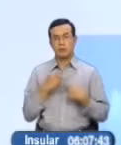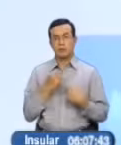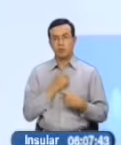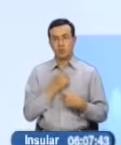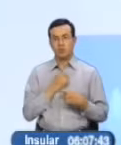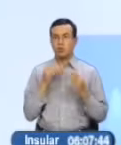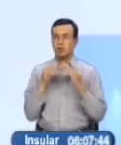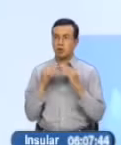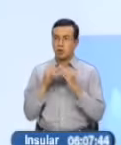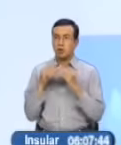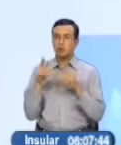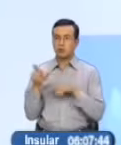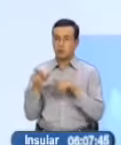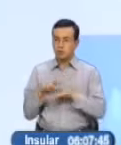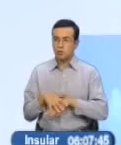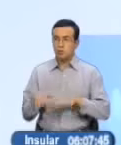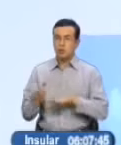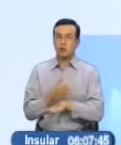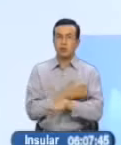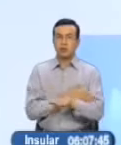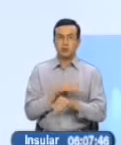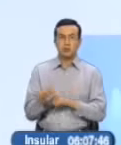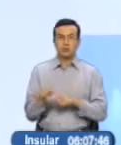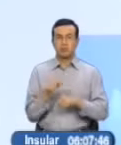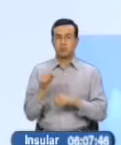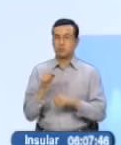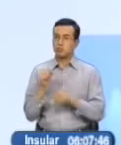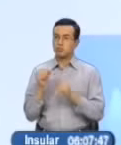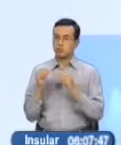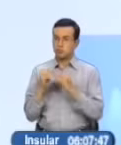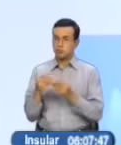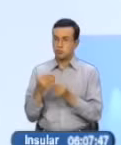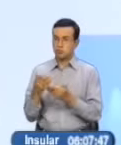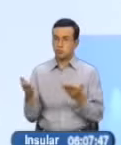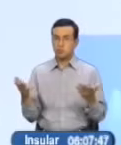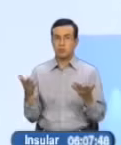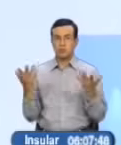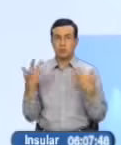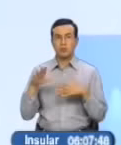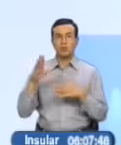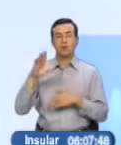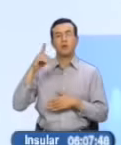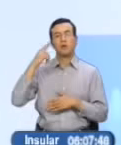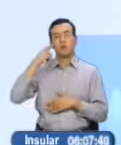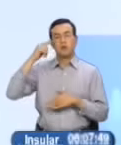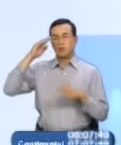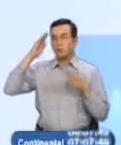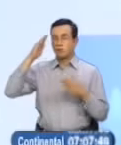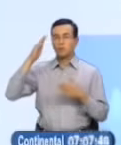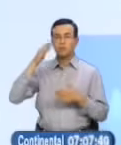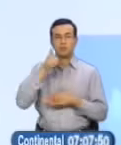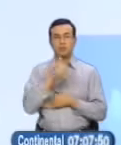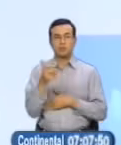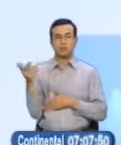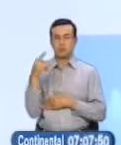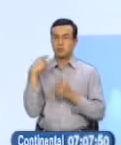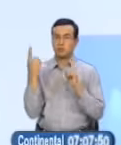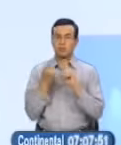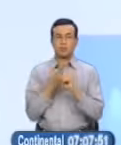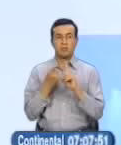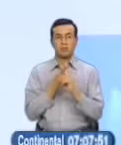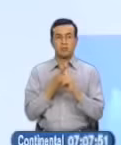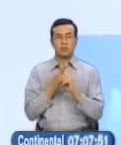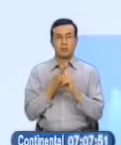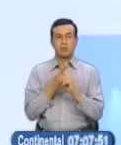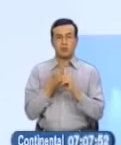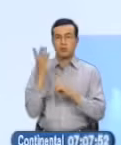su espacio donde vivían anterior al terremoto. En ese sentido, la política está orientada a que puedan, por un lado,